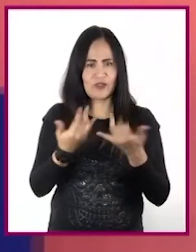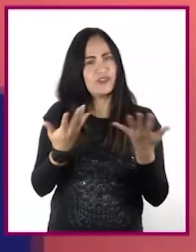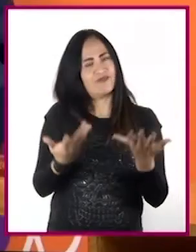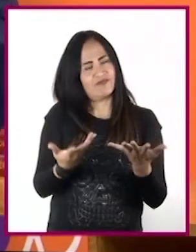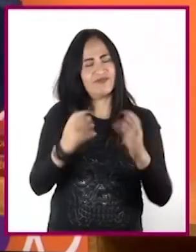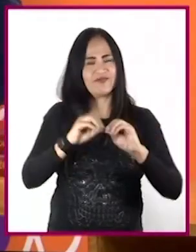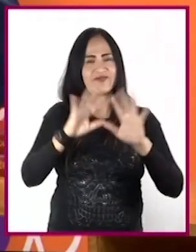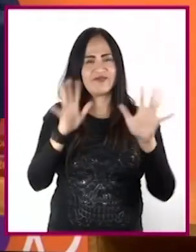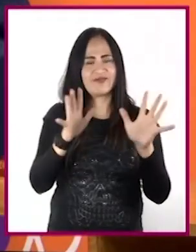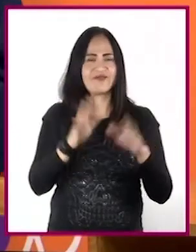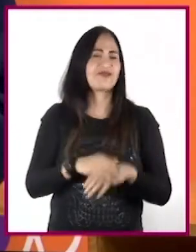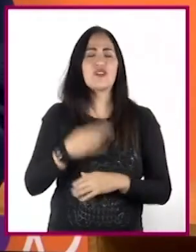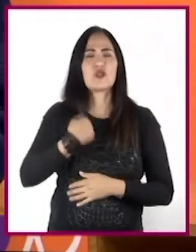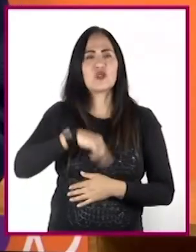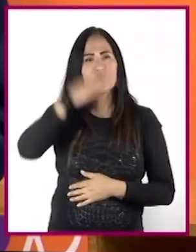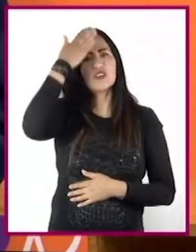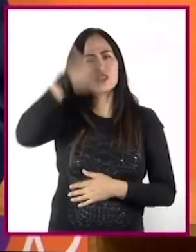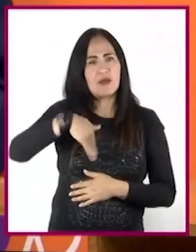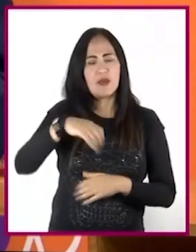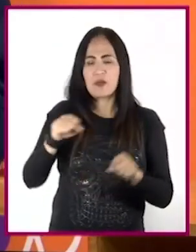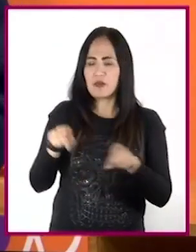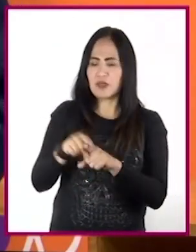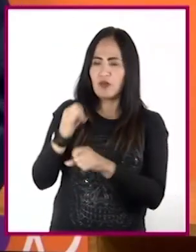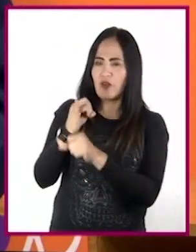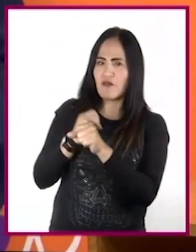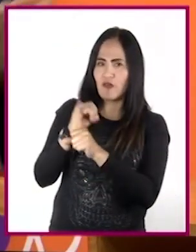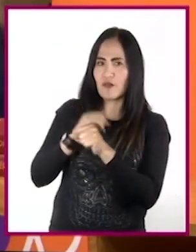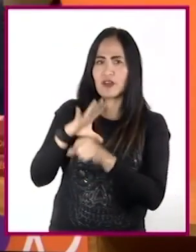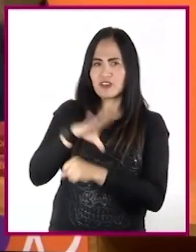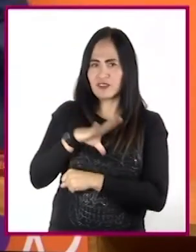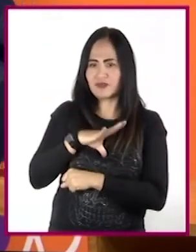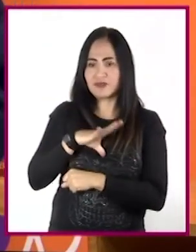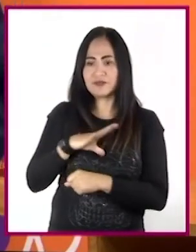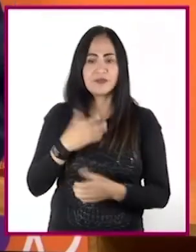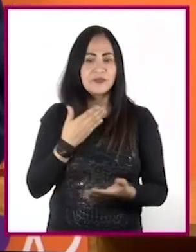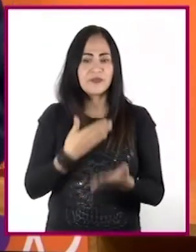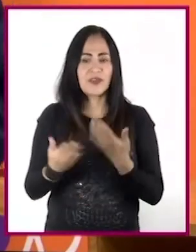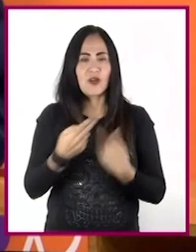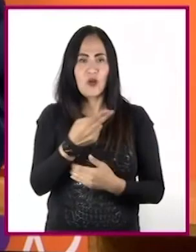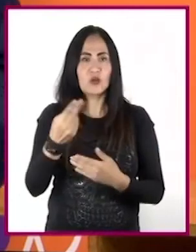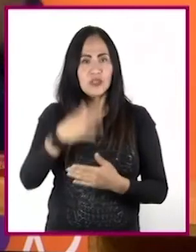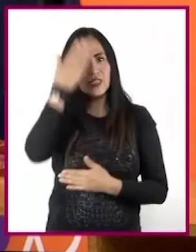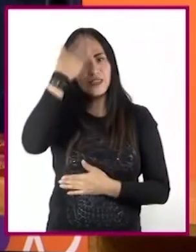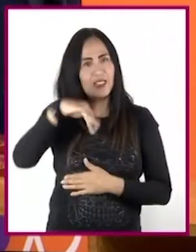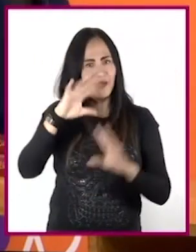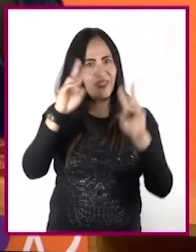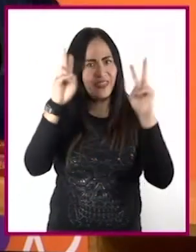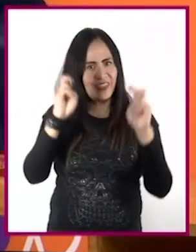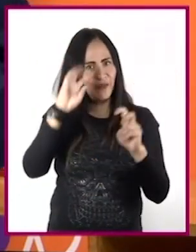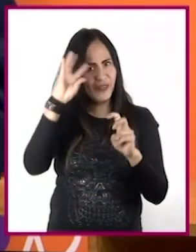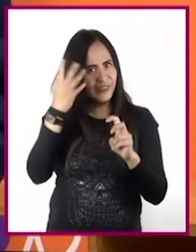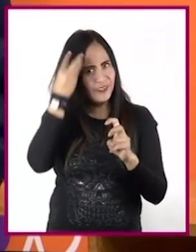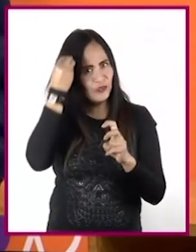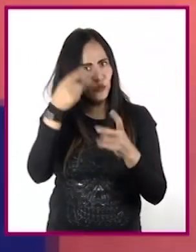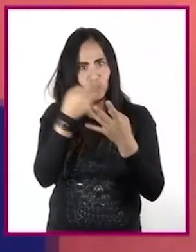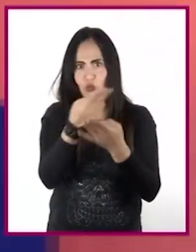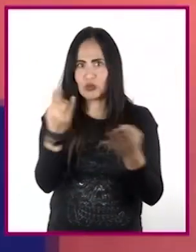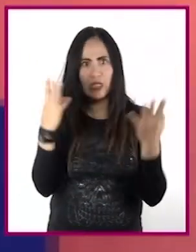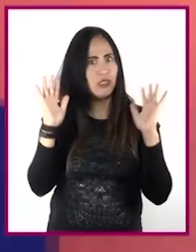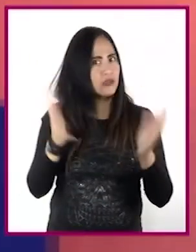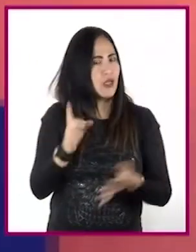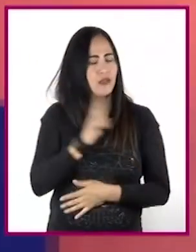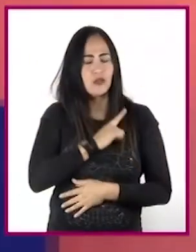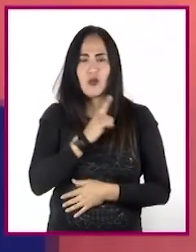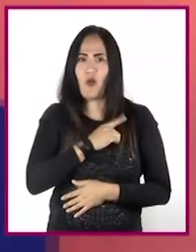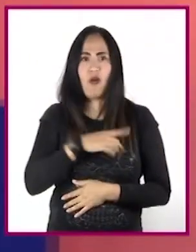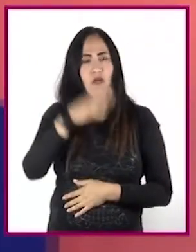que sabemos y la información que tenemos. Actualmente, ustedes saben de tecnología, ya hasta de forma intuitiva. Me